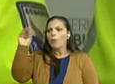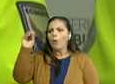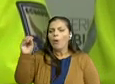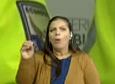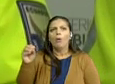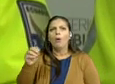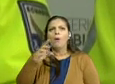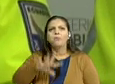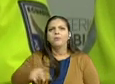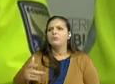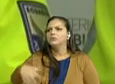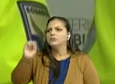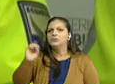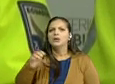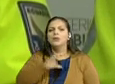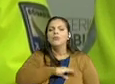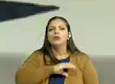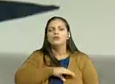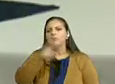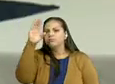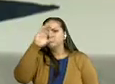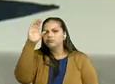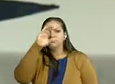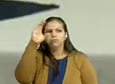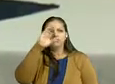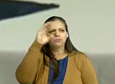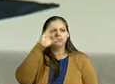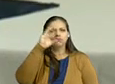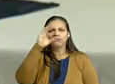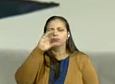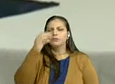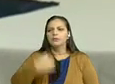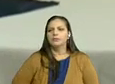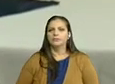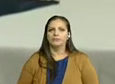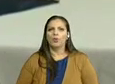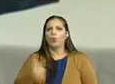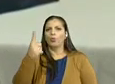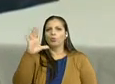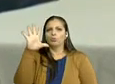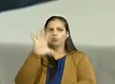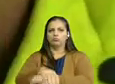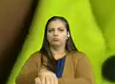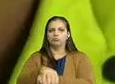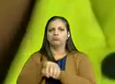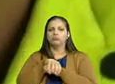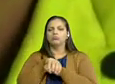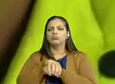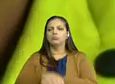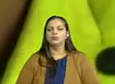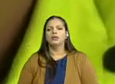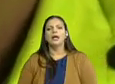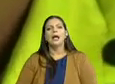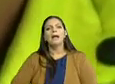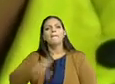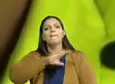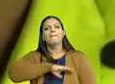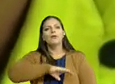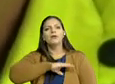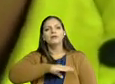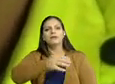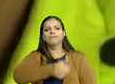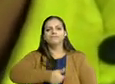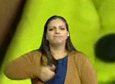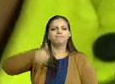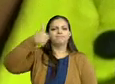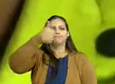estar involucradas en este hecho delictivo. Según el general Fausto Salinas, comandante de la policía de la zona 9 del Distrito